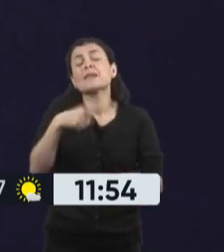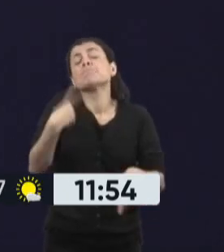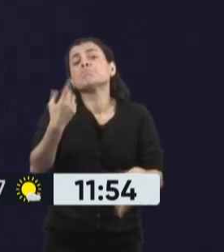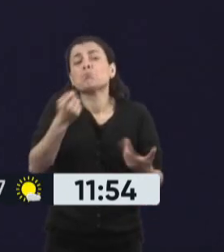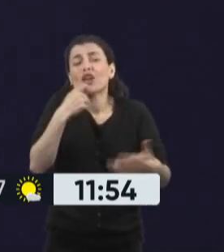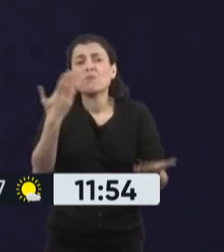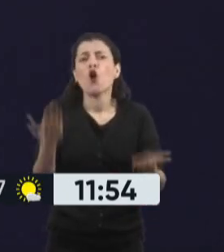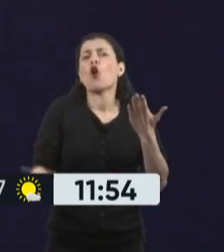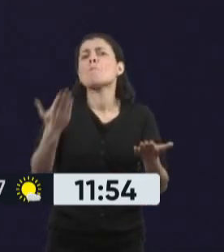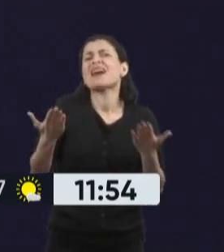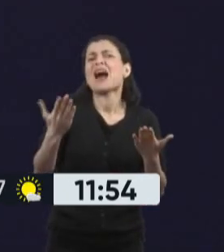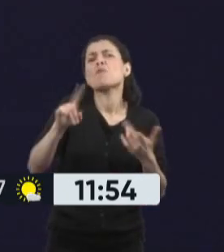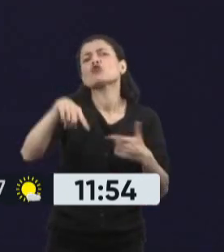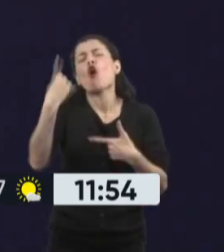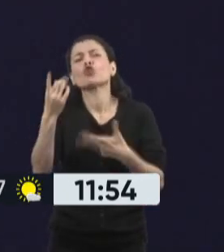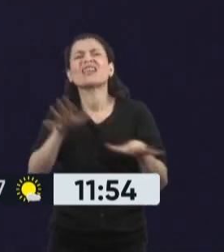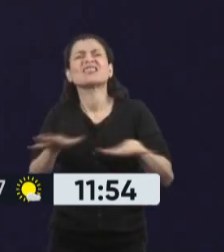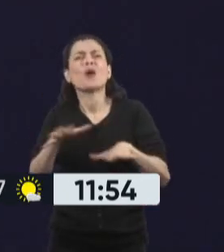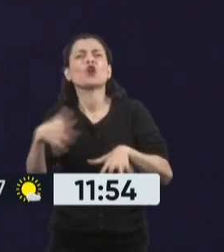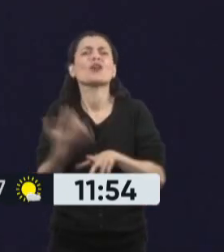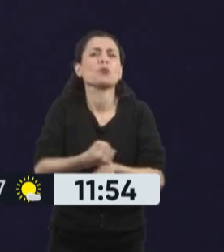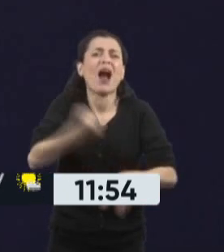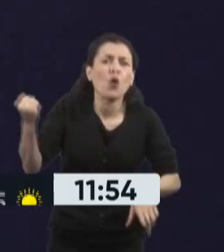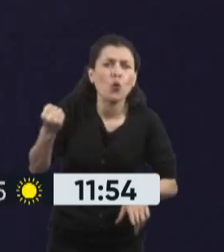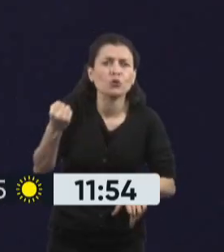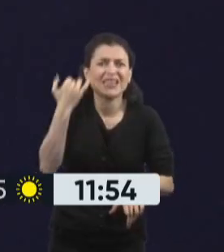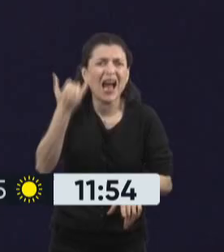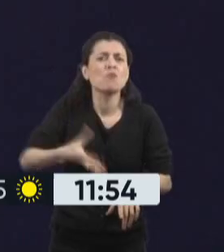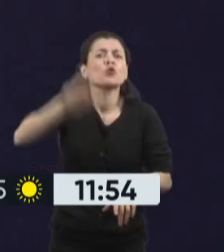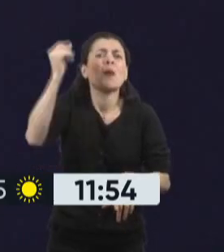otros ajustes o con